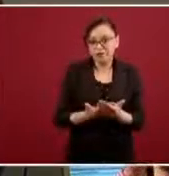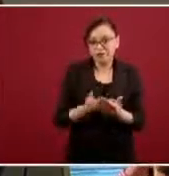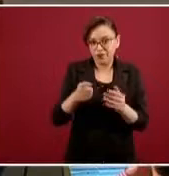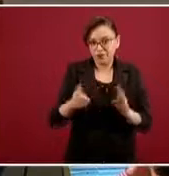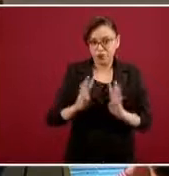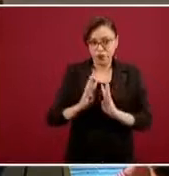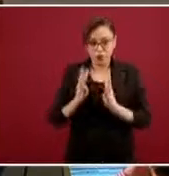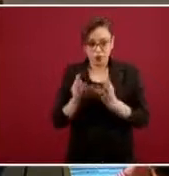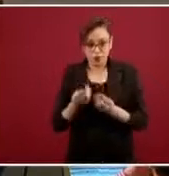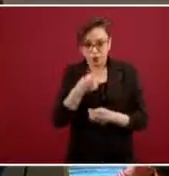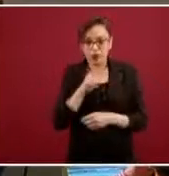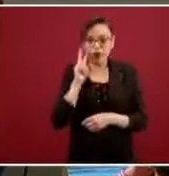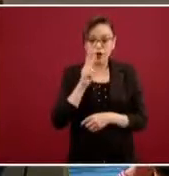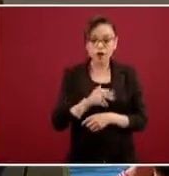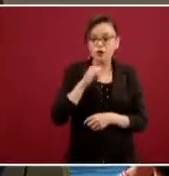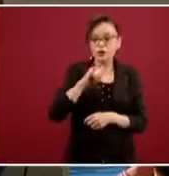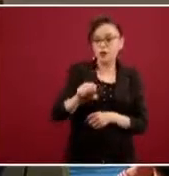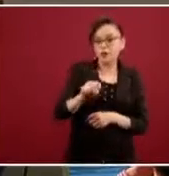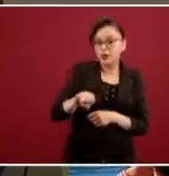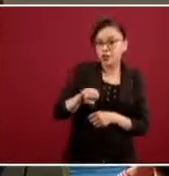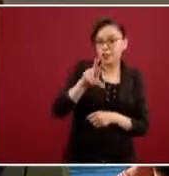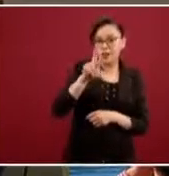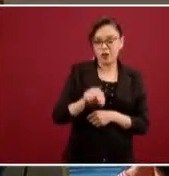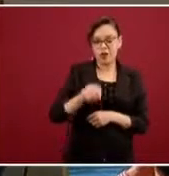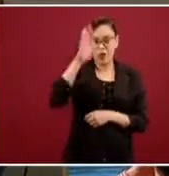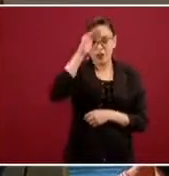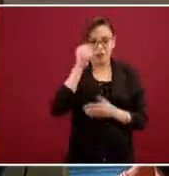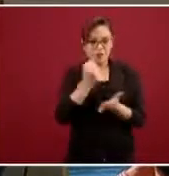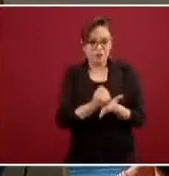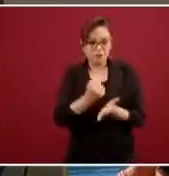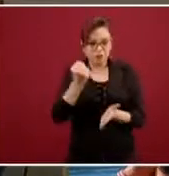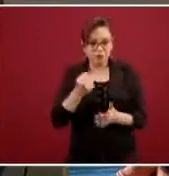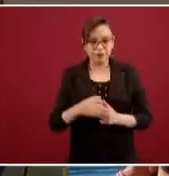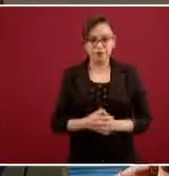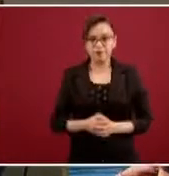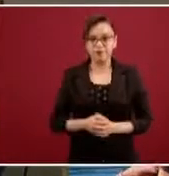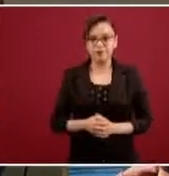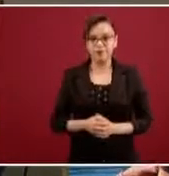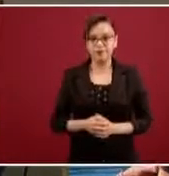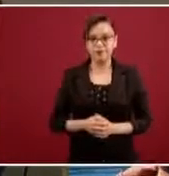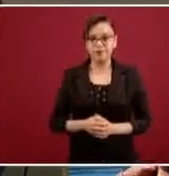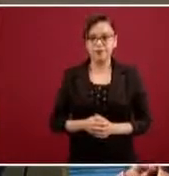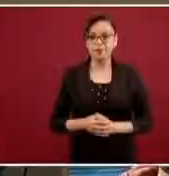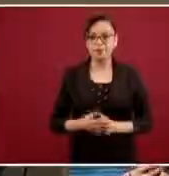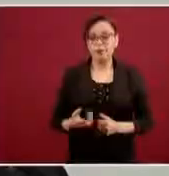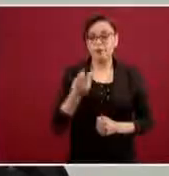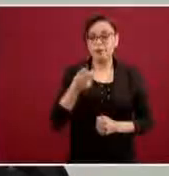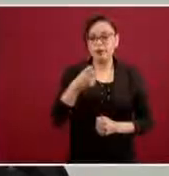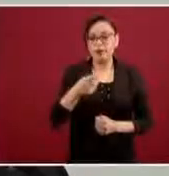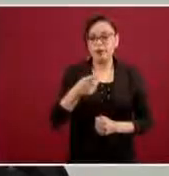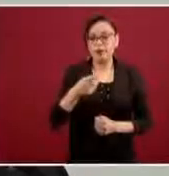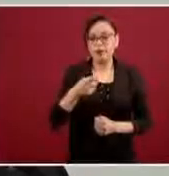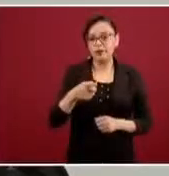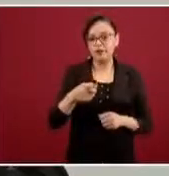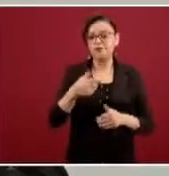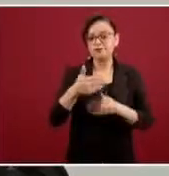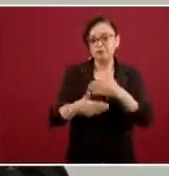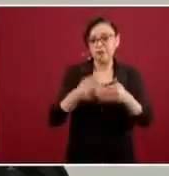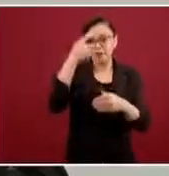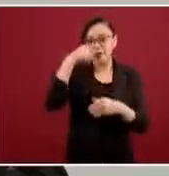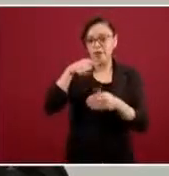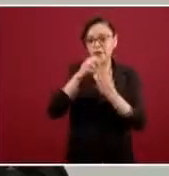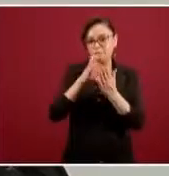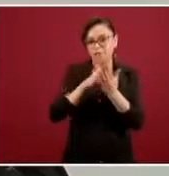su aprobación. Así es de que esa sería la secuencia de la guía. La guía